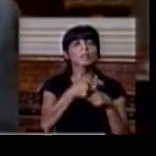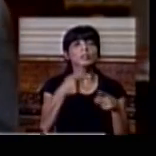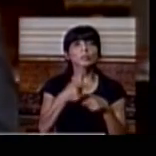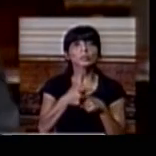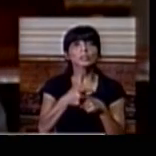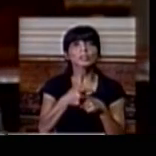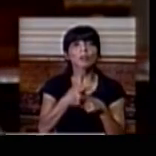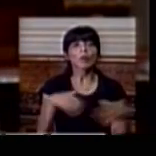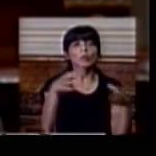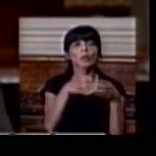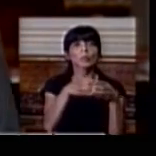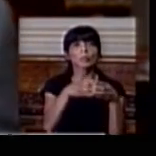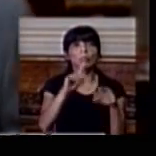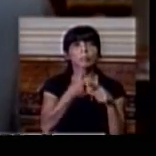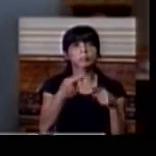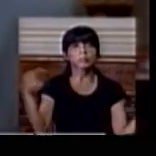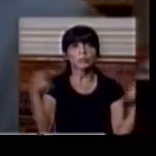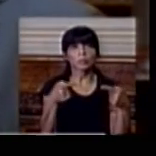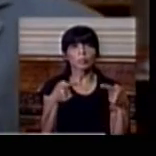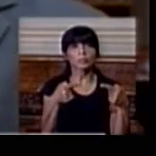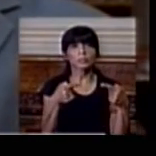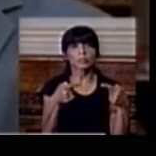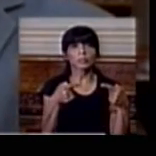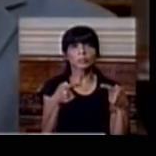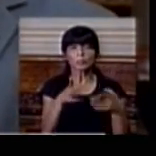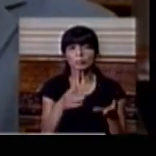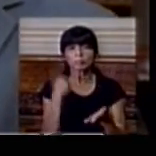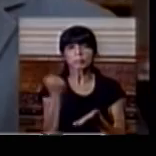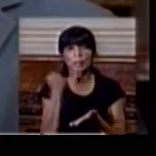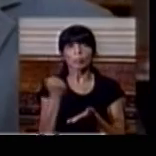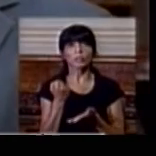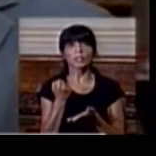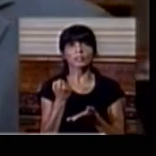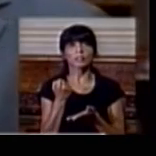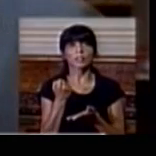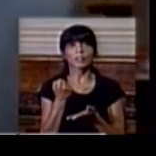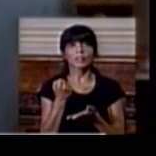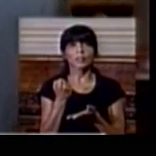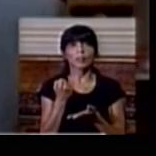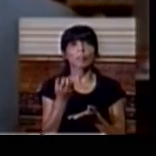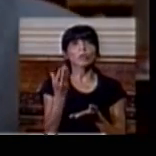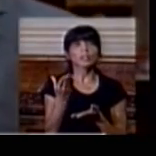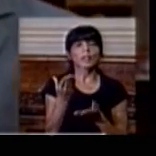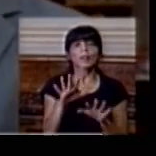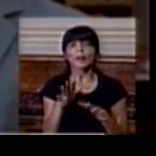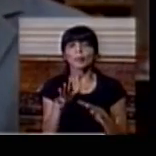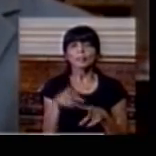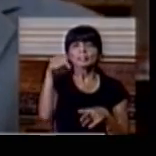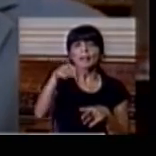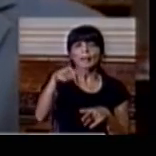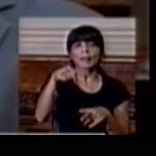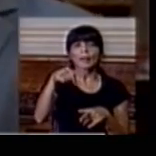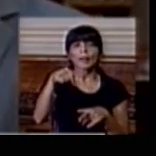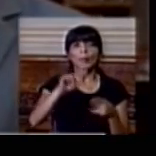discutamos, porque es muy bueno que en la República Argentina no discutamos a través de los periodistas, sino que discutamos los